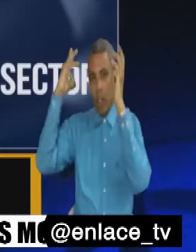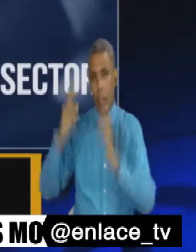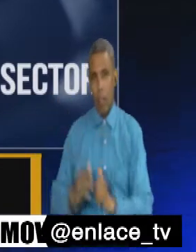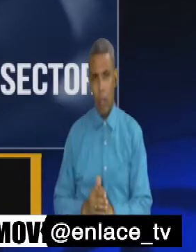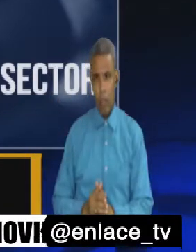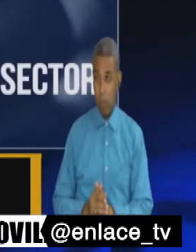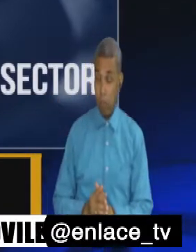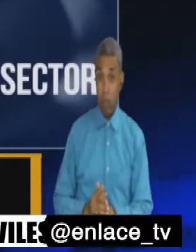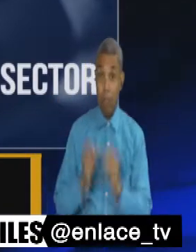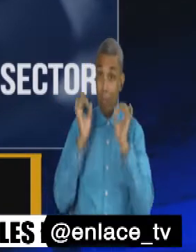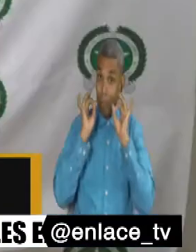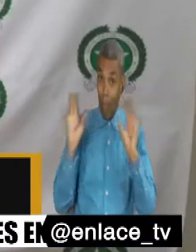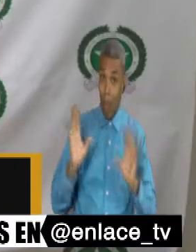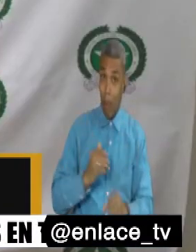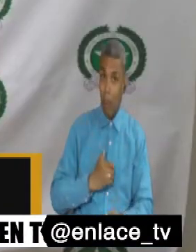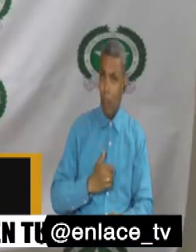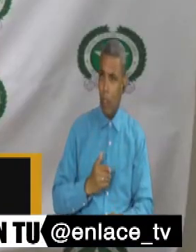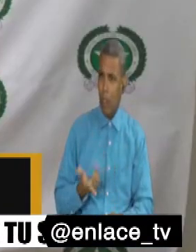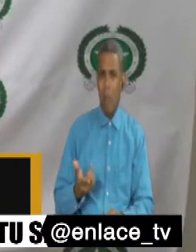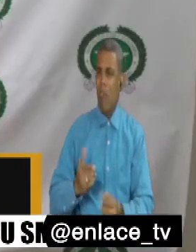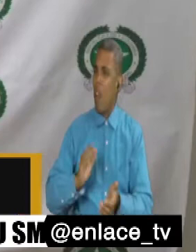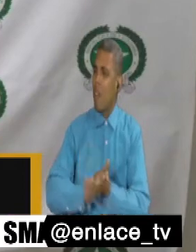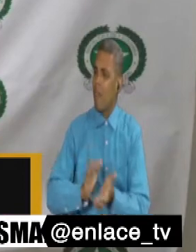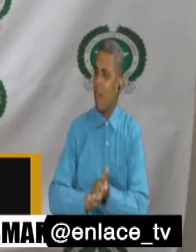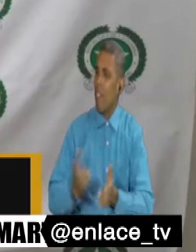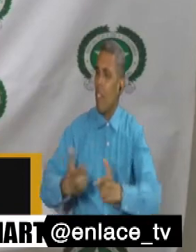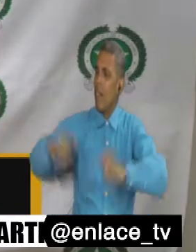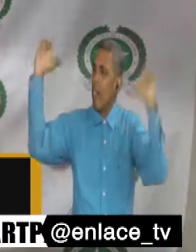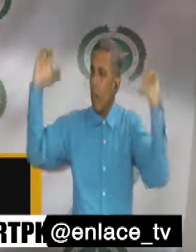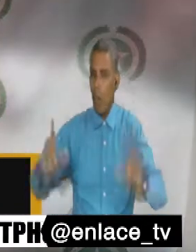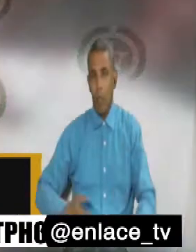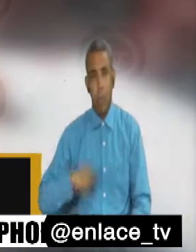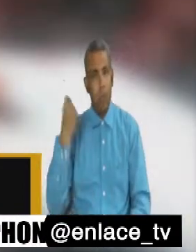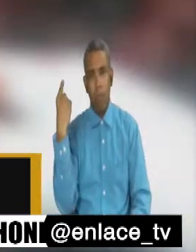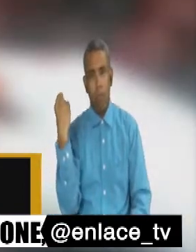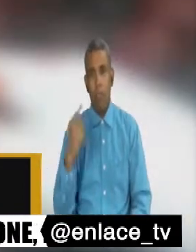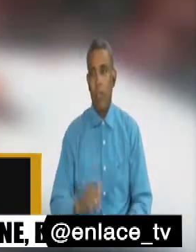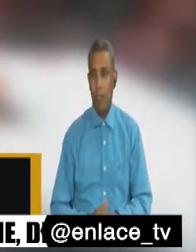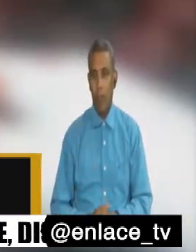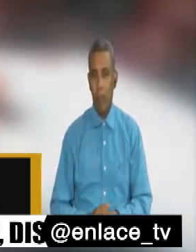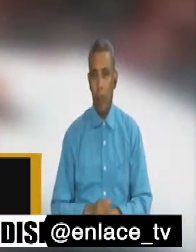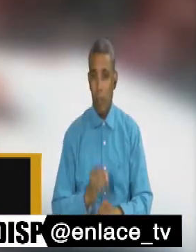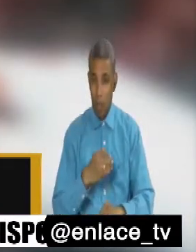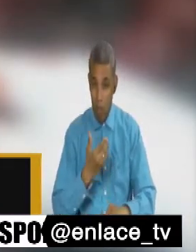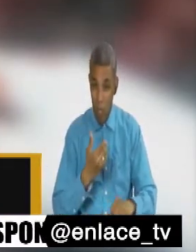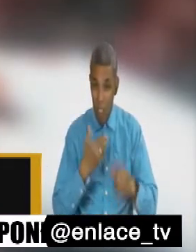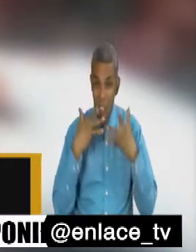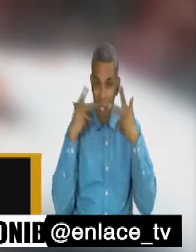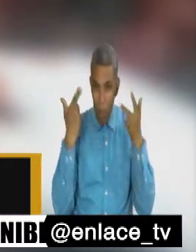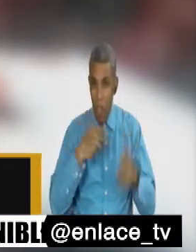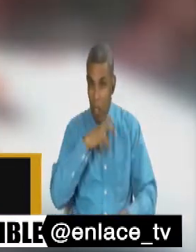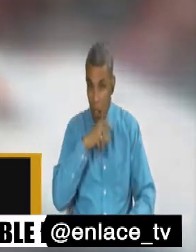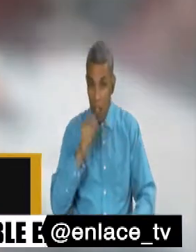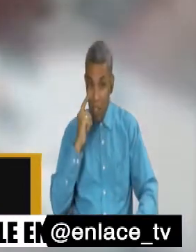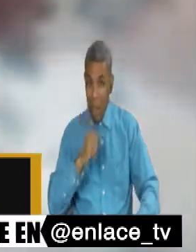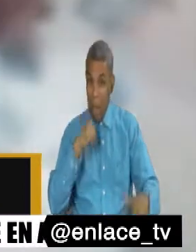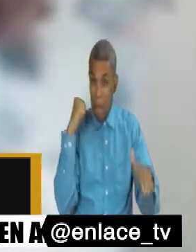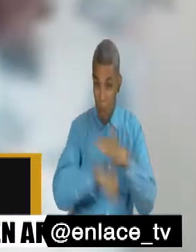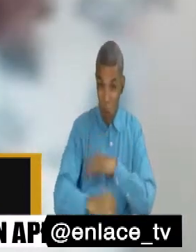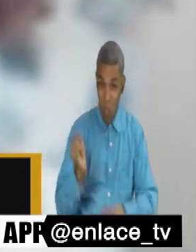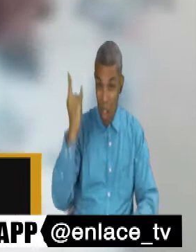drama y déjalo libre. Las condenas contra el maltrato animal están por los 18 meses, pero son excarcelables.